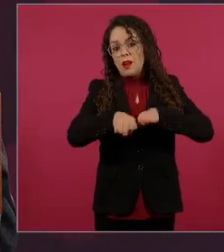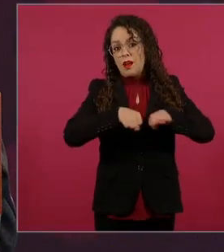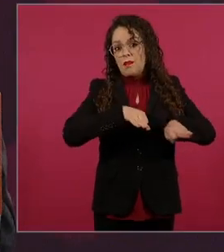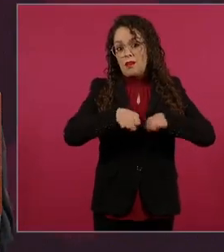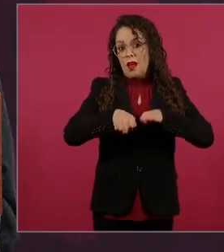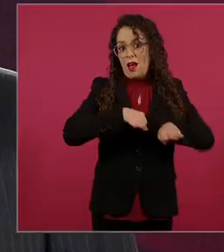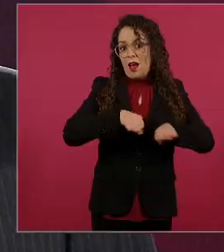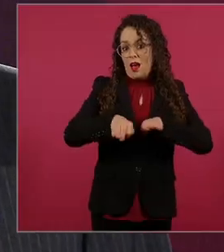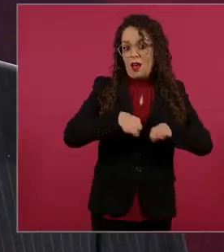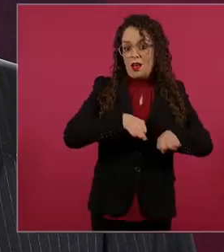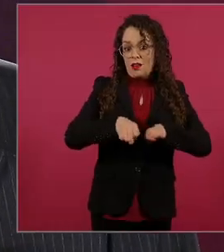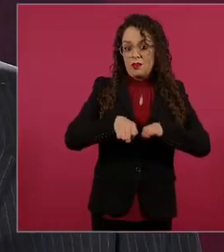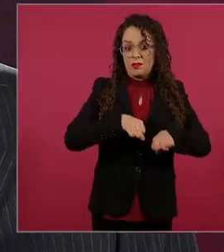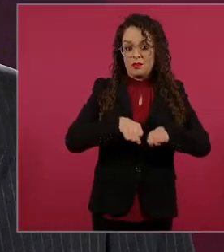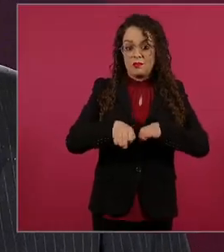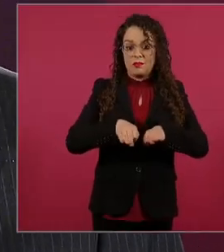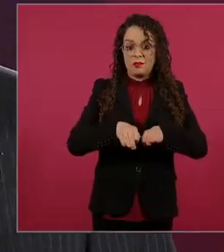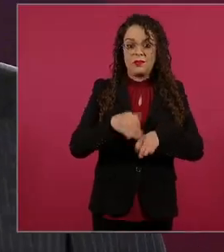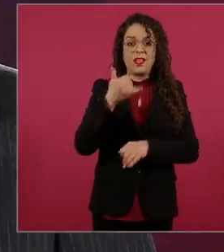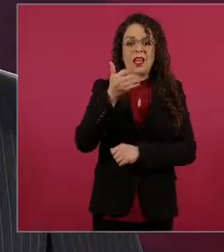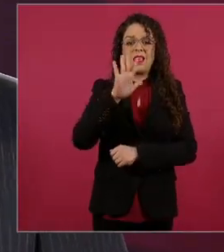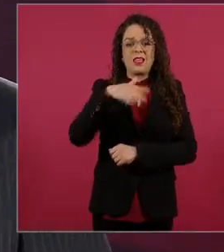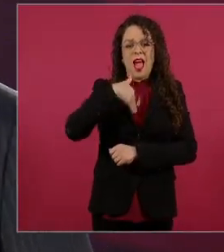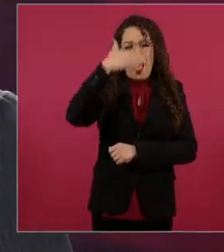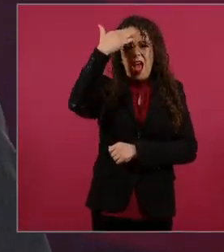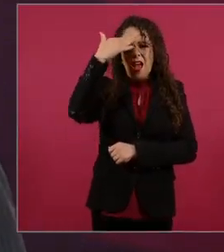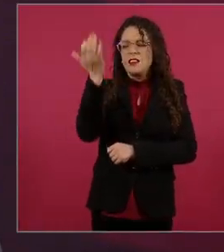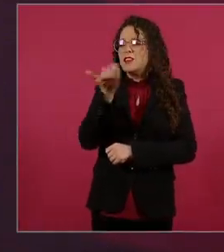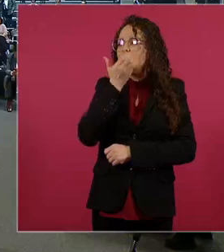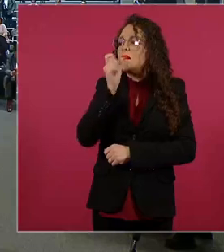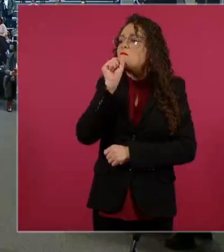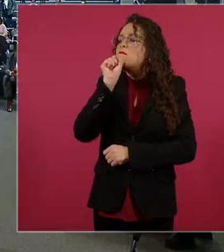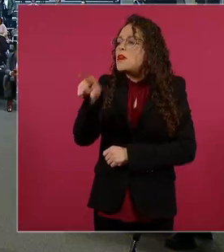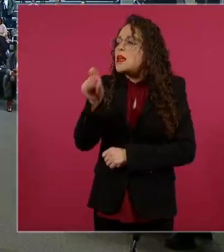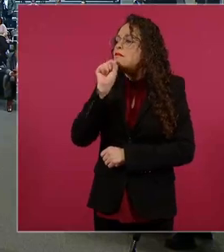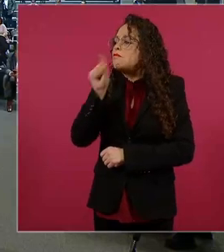Y también Como son Predecibles Pues ya sé Por dónde andan